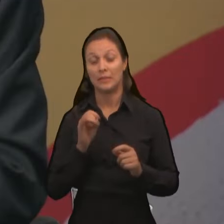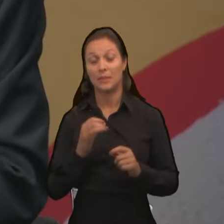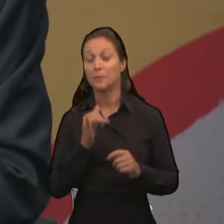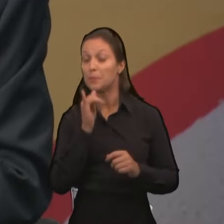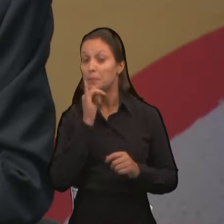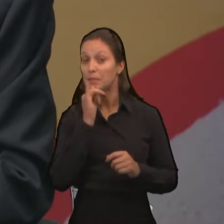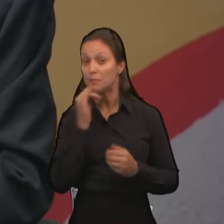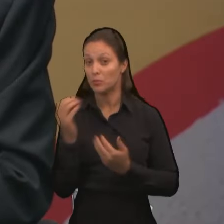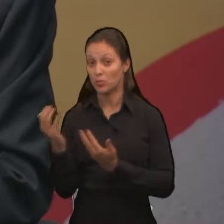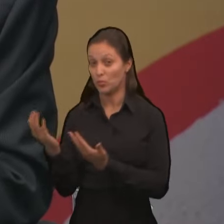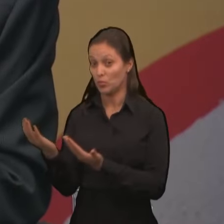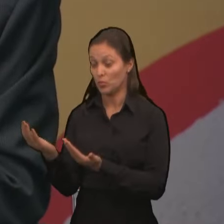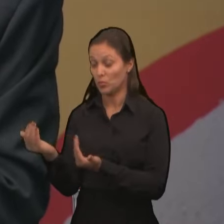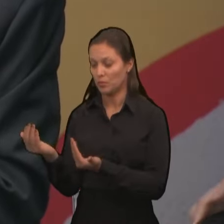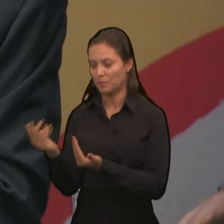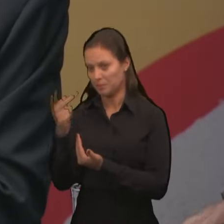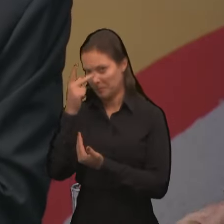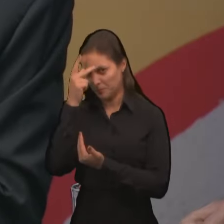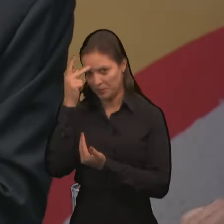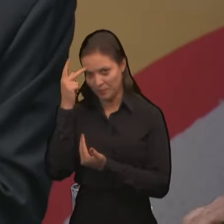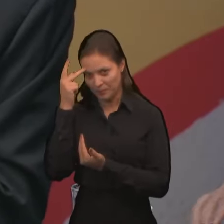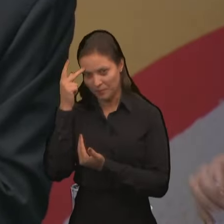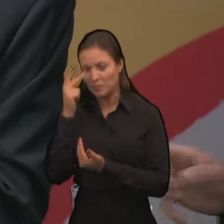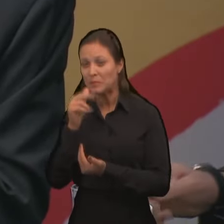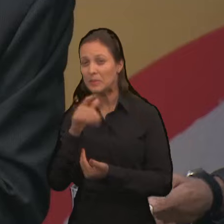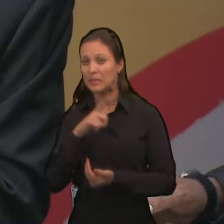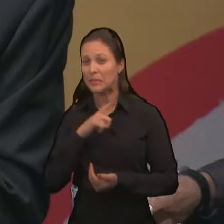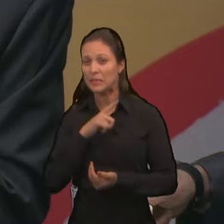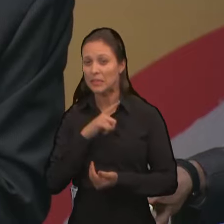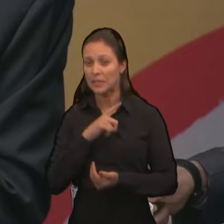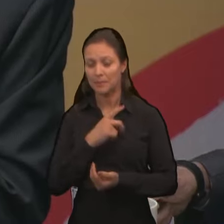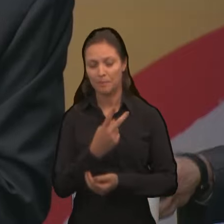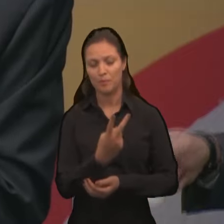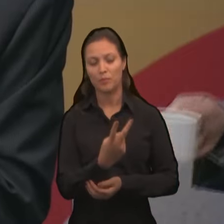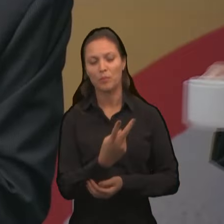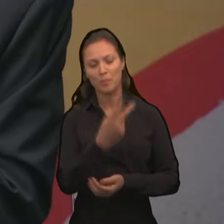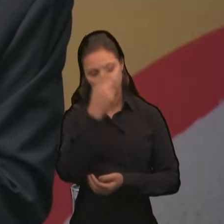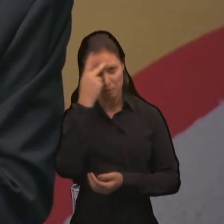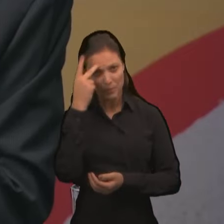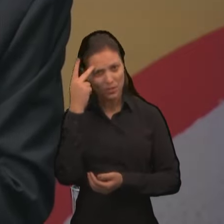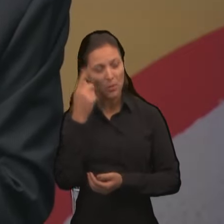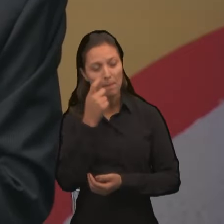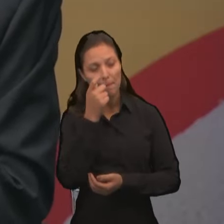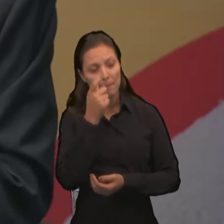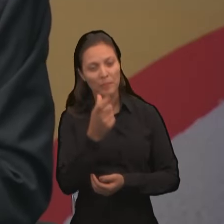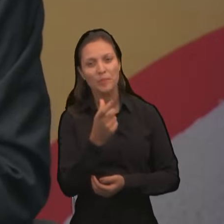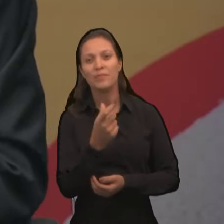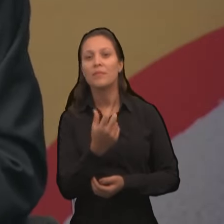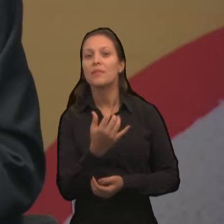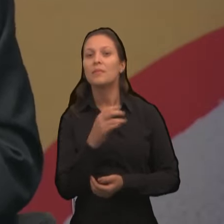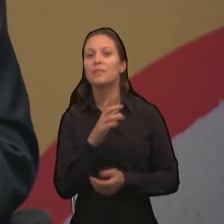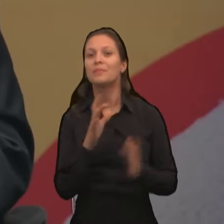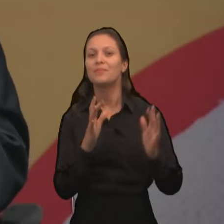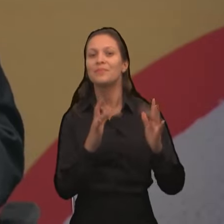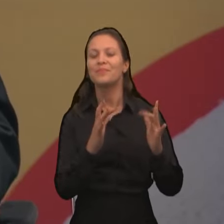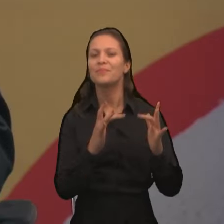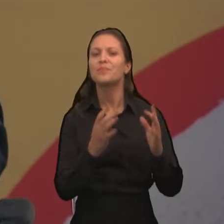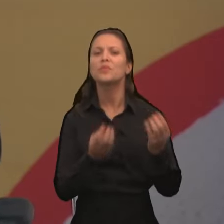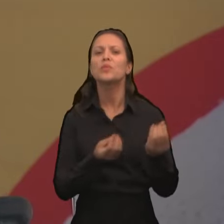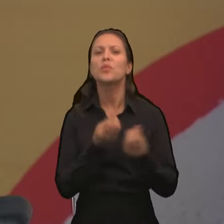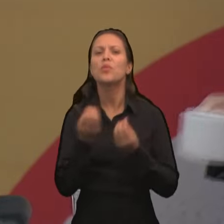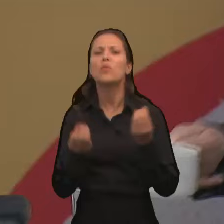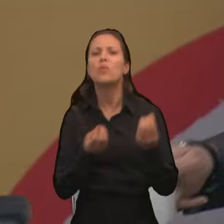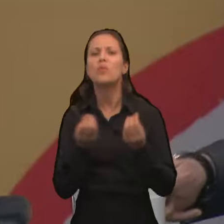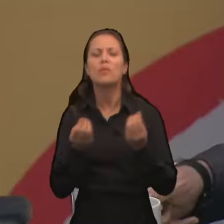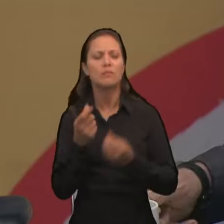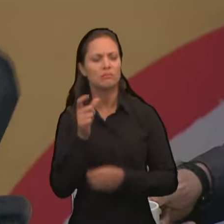de que si una joven o un joven tiene dos pretendientes y está en duda sobre cuál escoger, Google es capaz de tomar